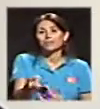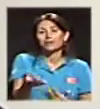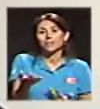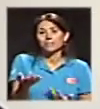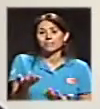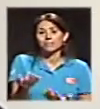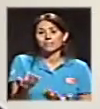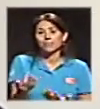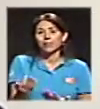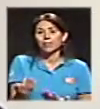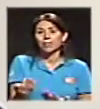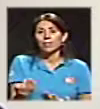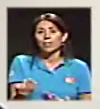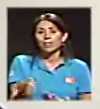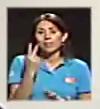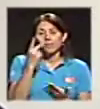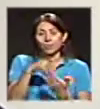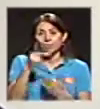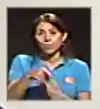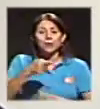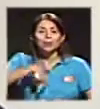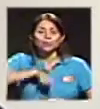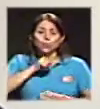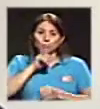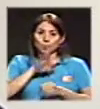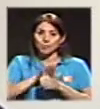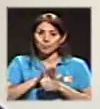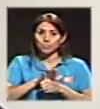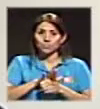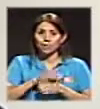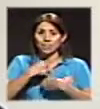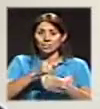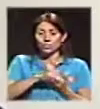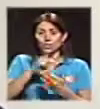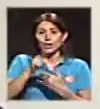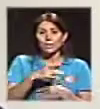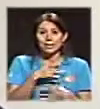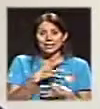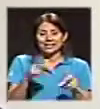revuelvan la semana entrante. Les prometemos un programa tan